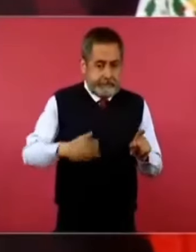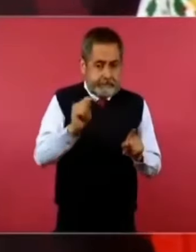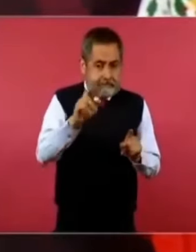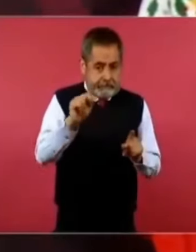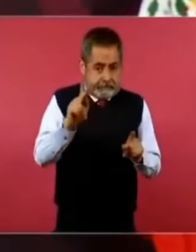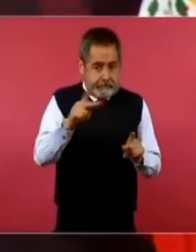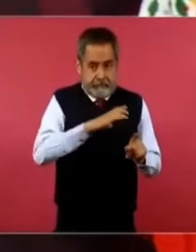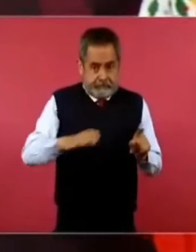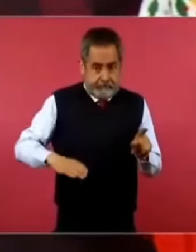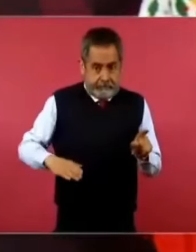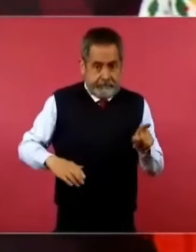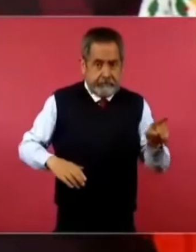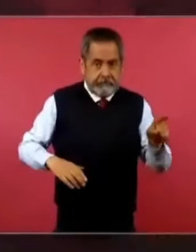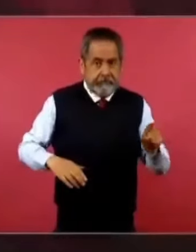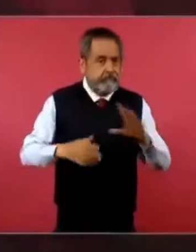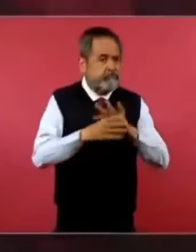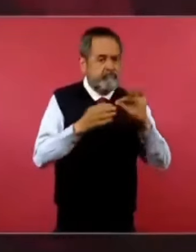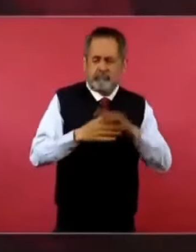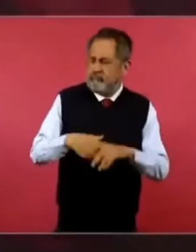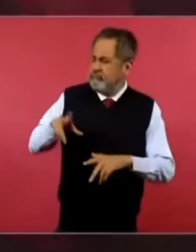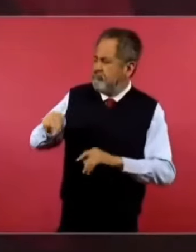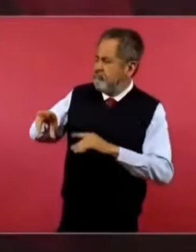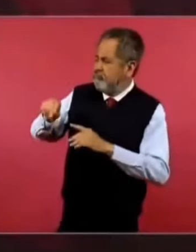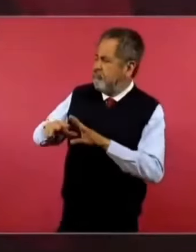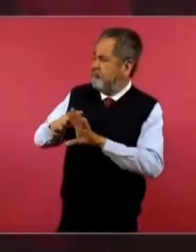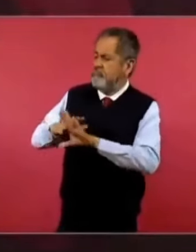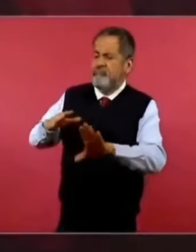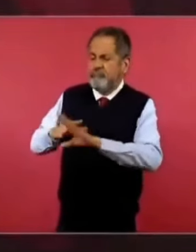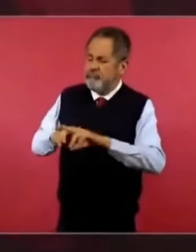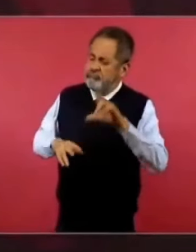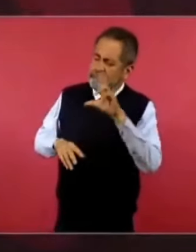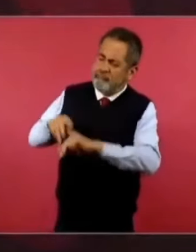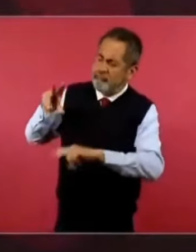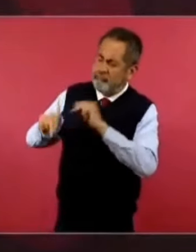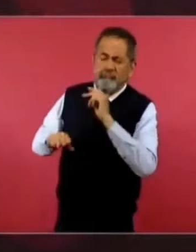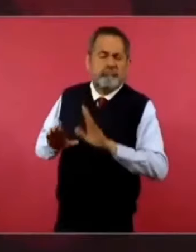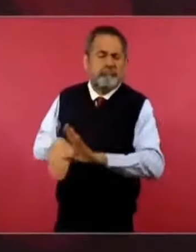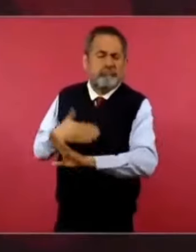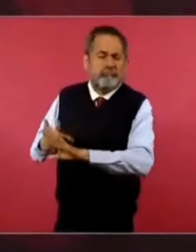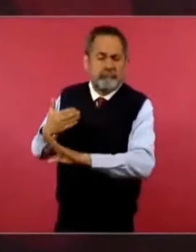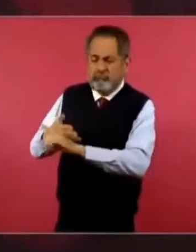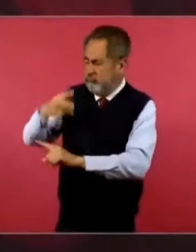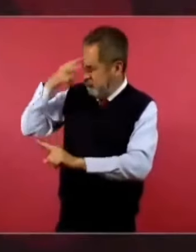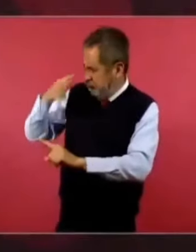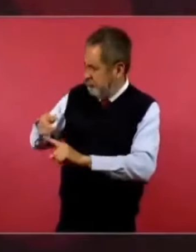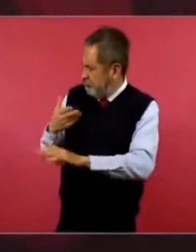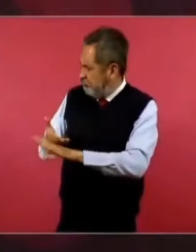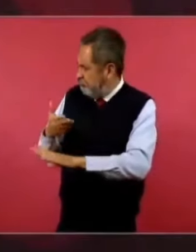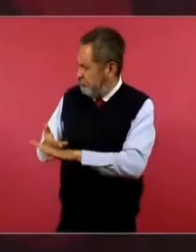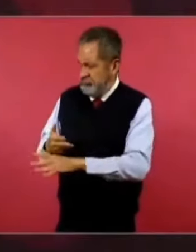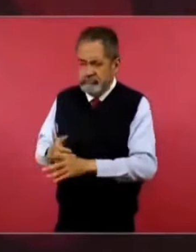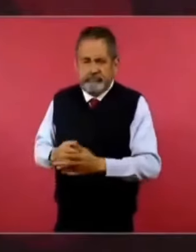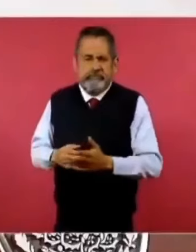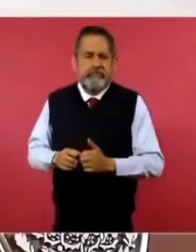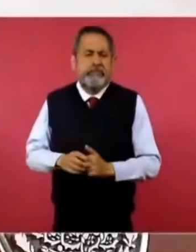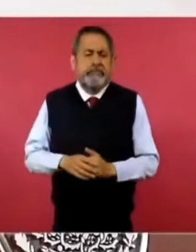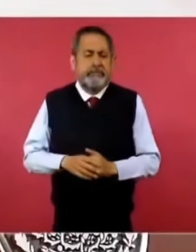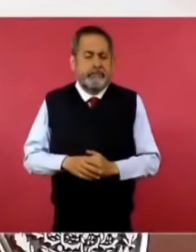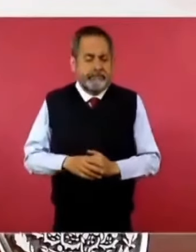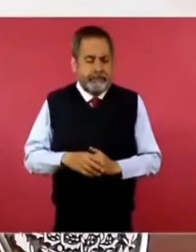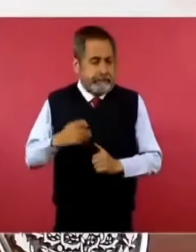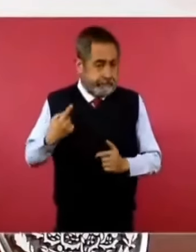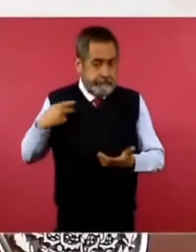presidente muy antimigrantes muy antime mexicana y